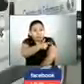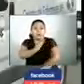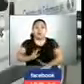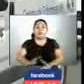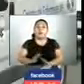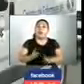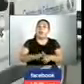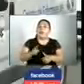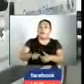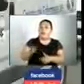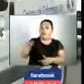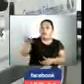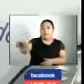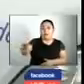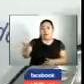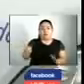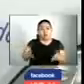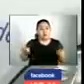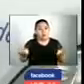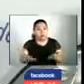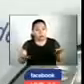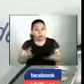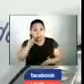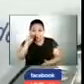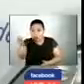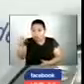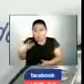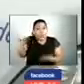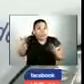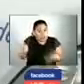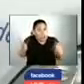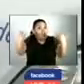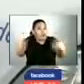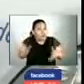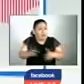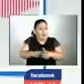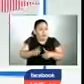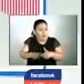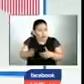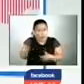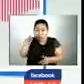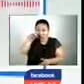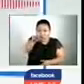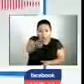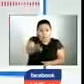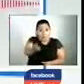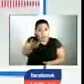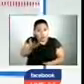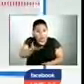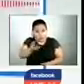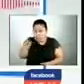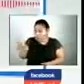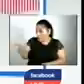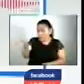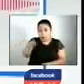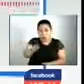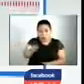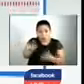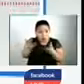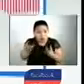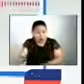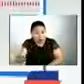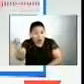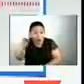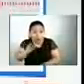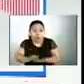Este señor está manteniendo de que él me vacunó. Y me está diciendo él y usted de que